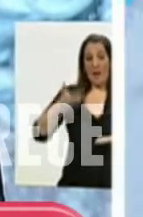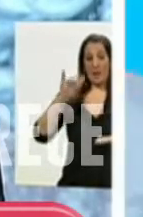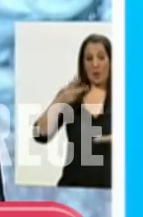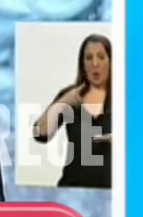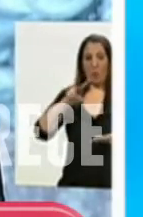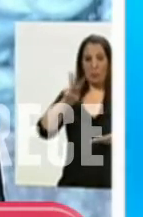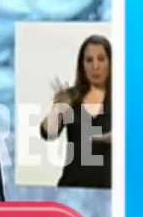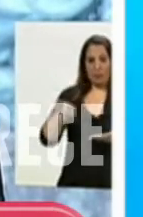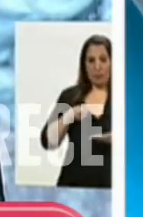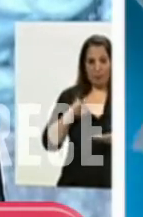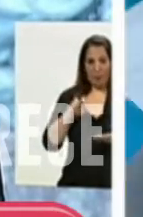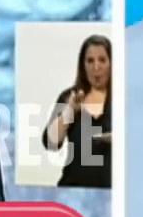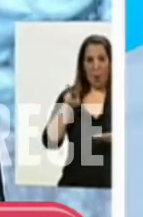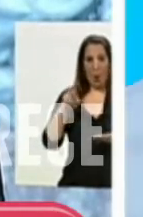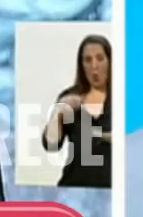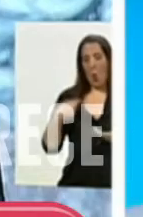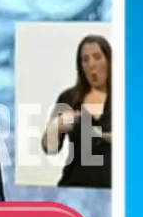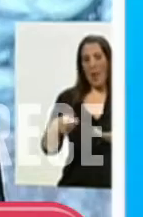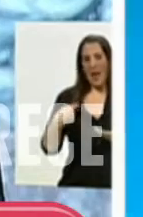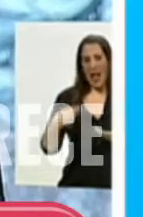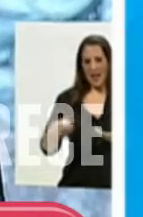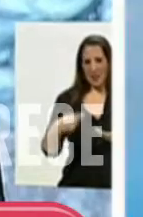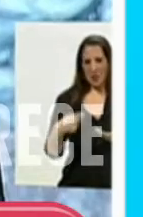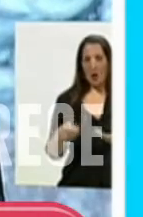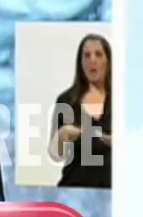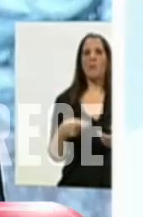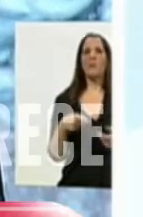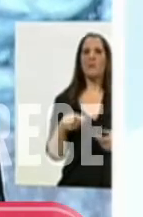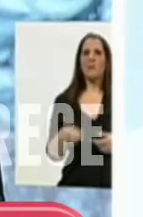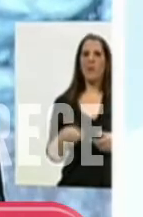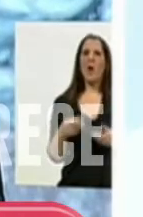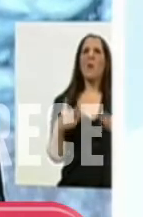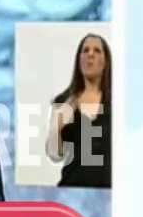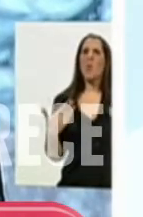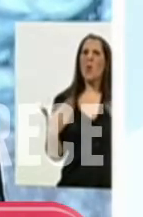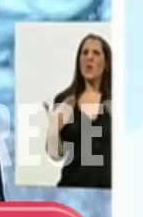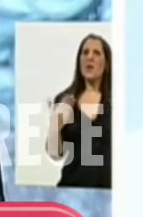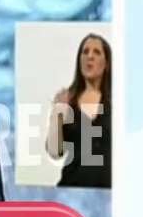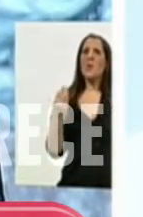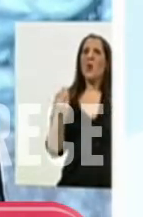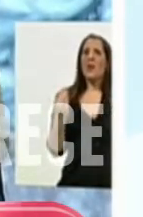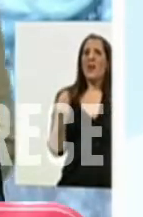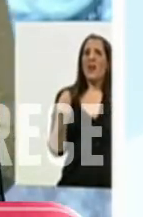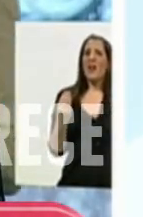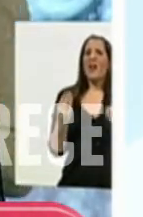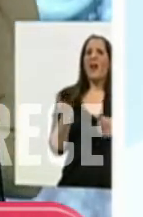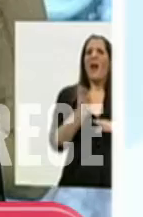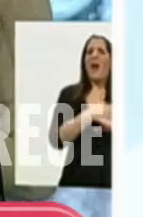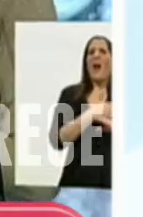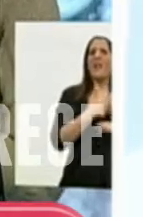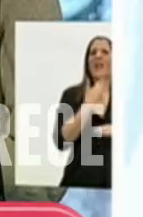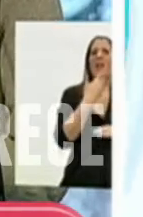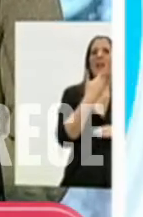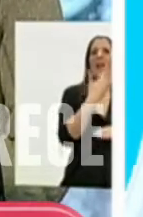causas que a Cristina la tienen vinculada de algún modo al lavado de dinero. Una, la de OTSUR, donde el que aparece es